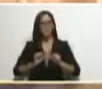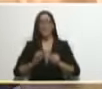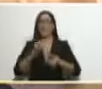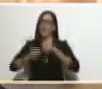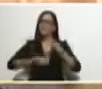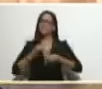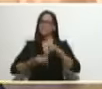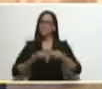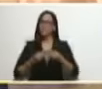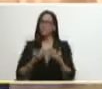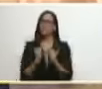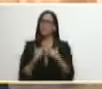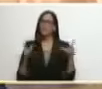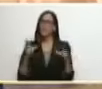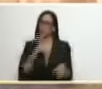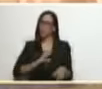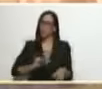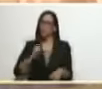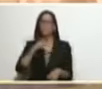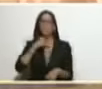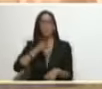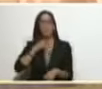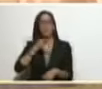su soberanía política.